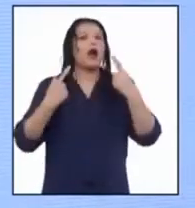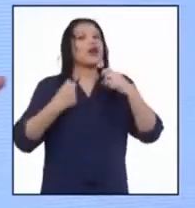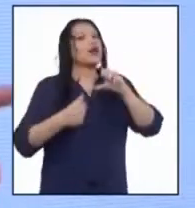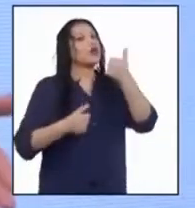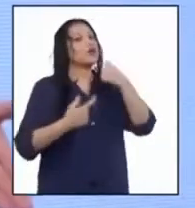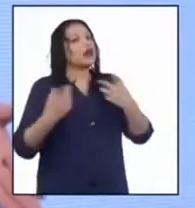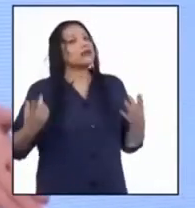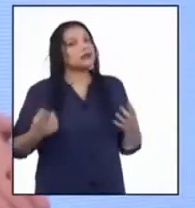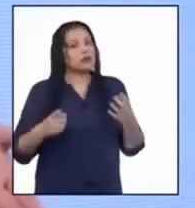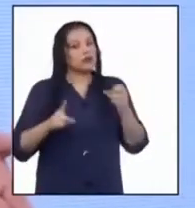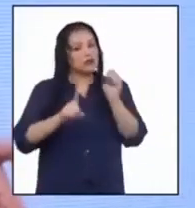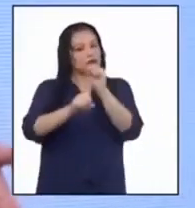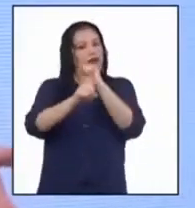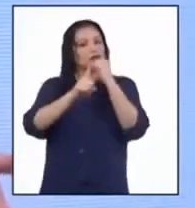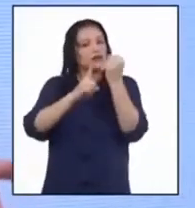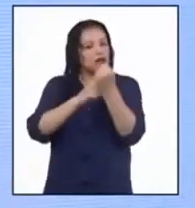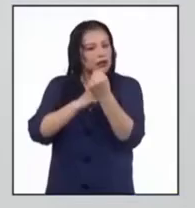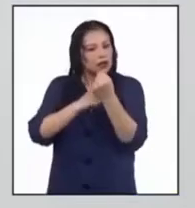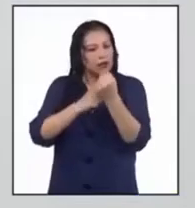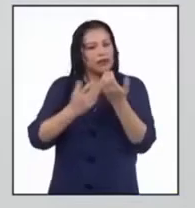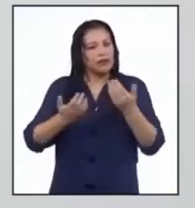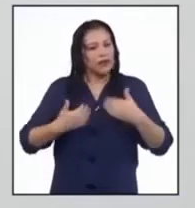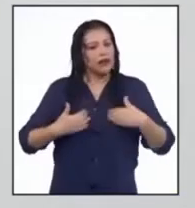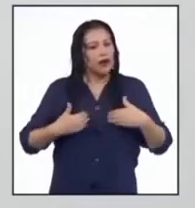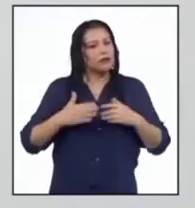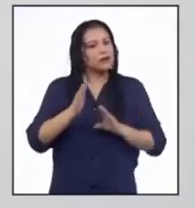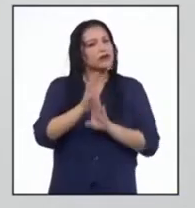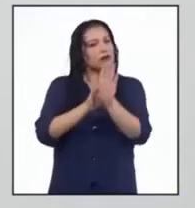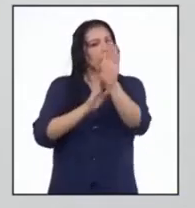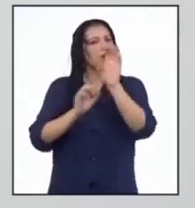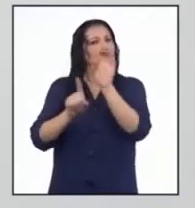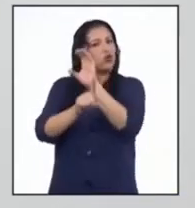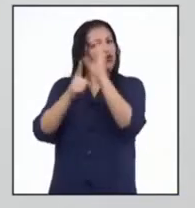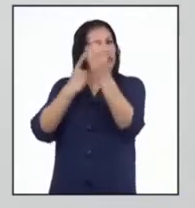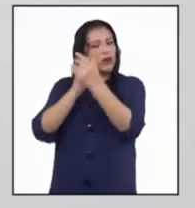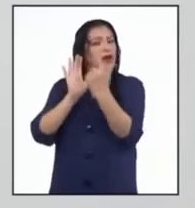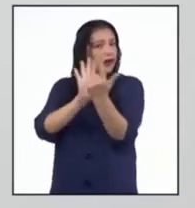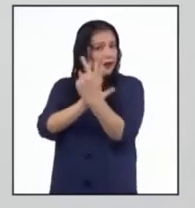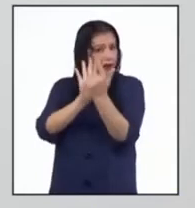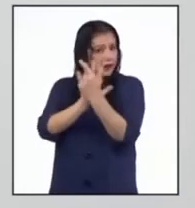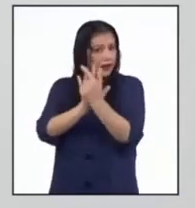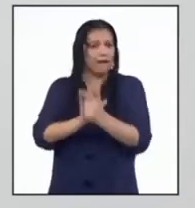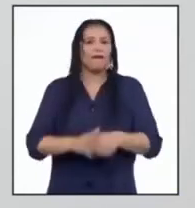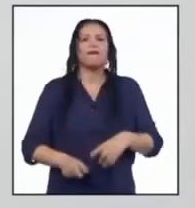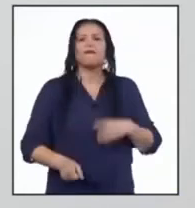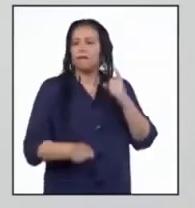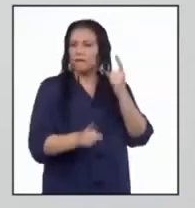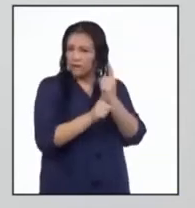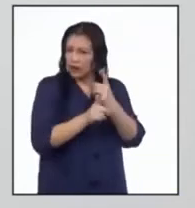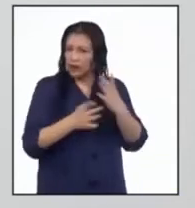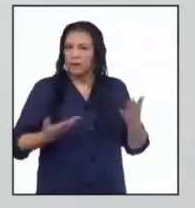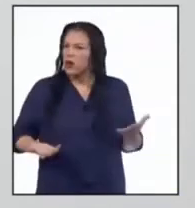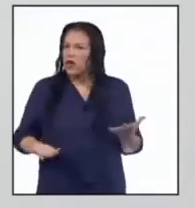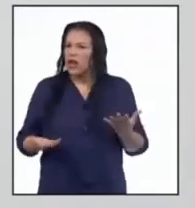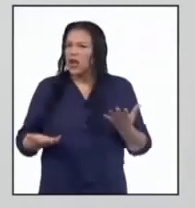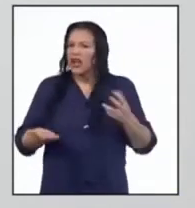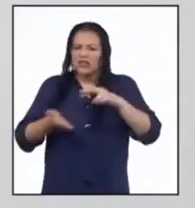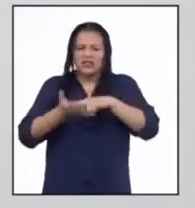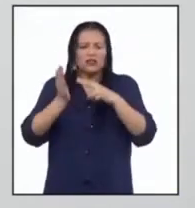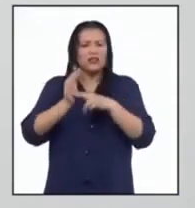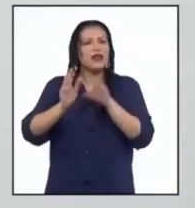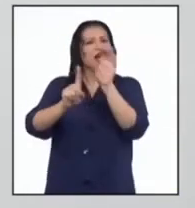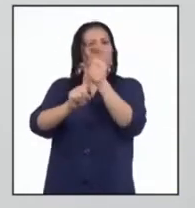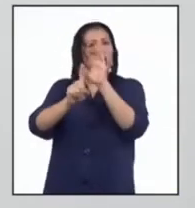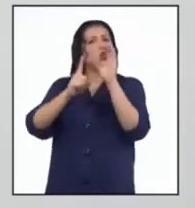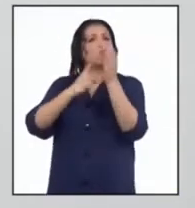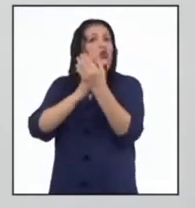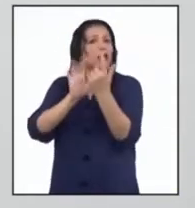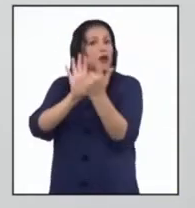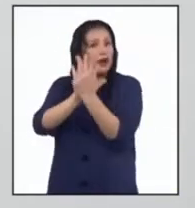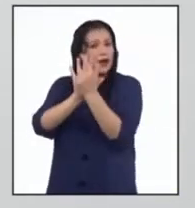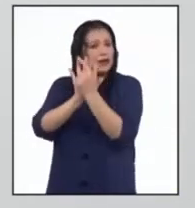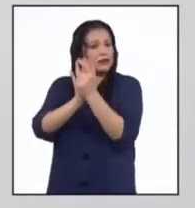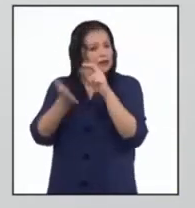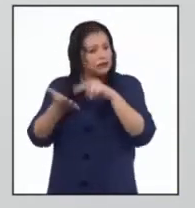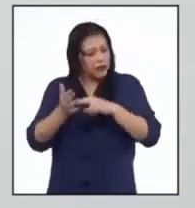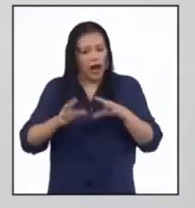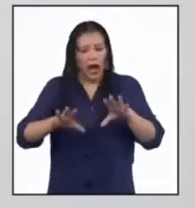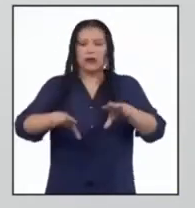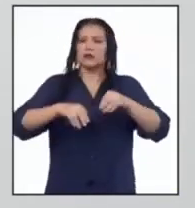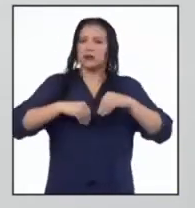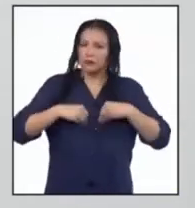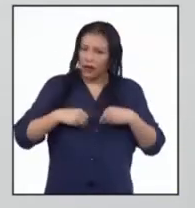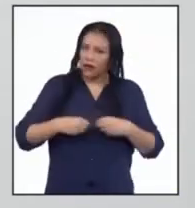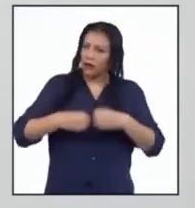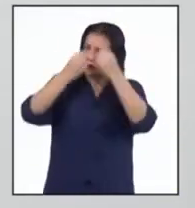construya una cultura de la legalidad, ¿no? Por supuesto, porque esa cultura implica aceptar la norma y